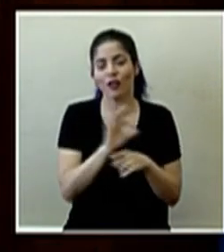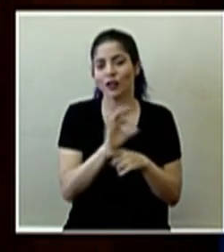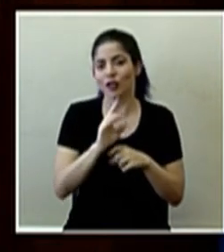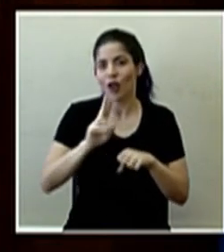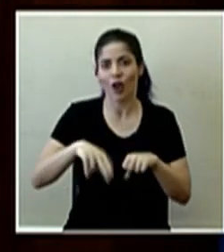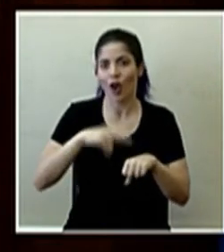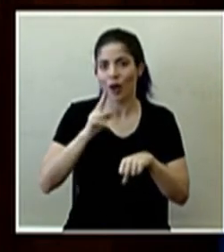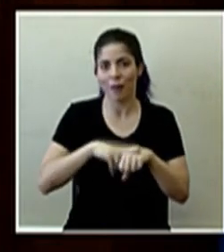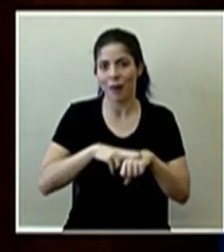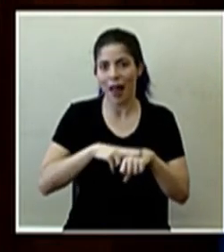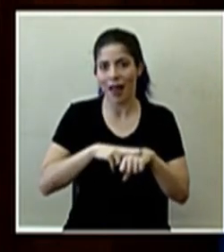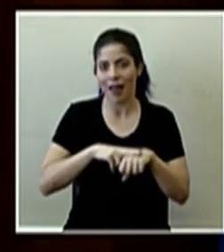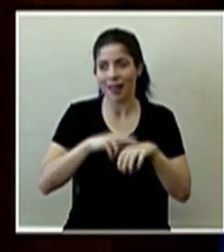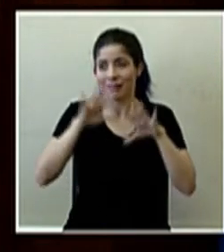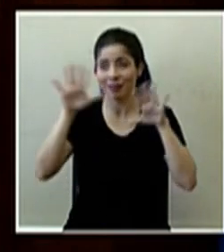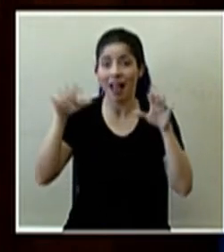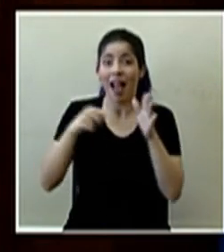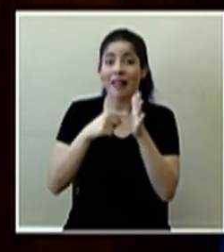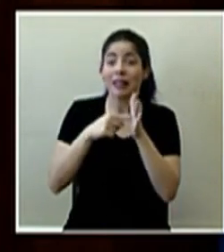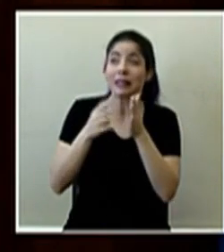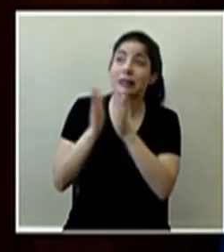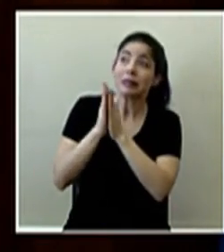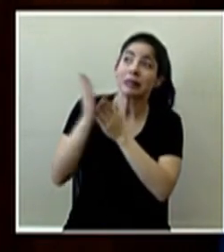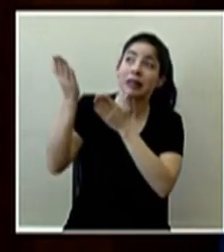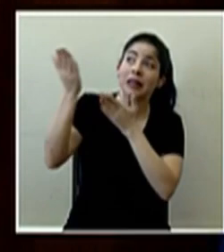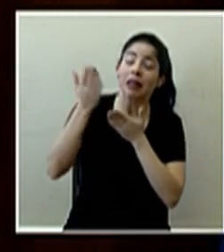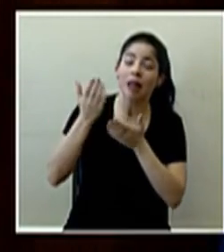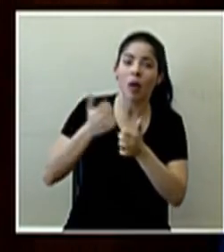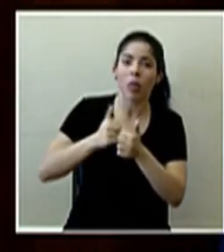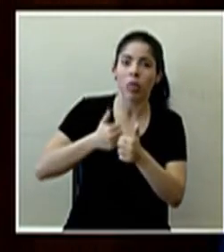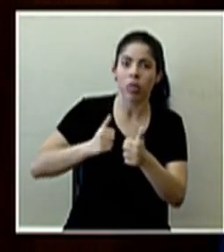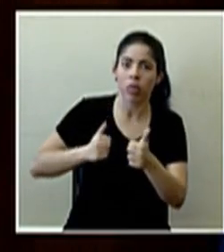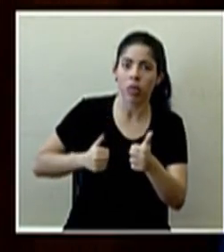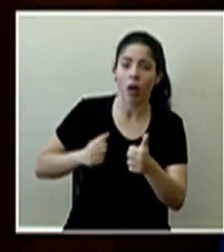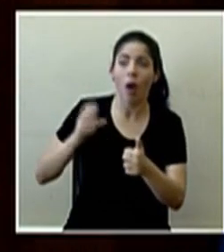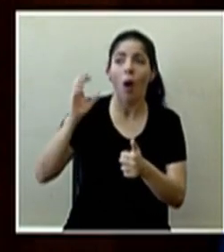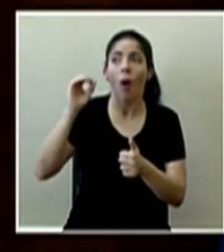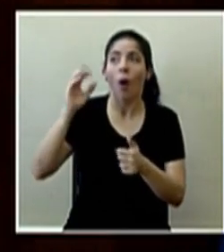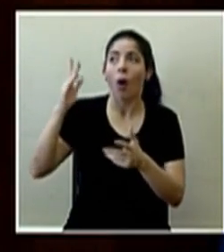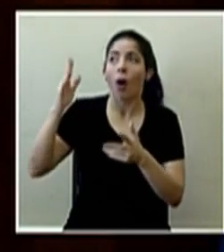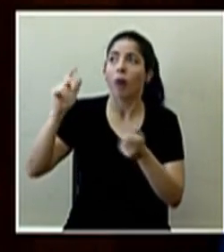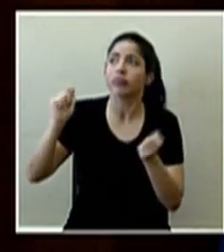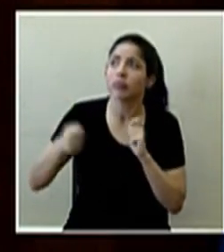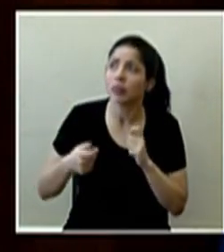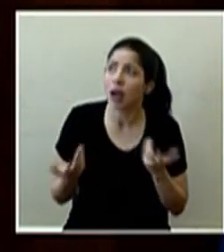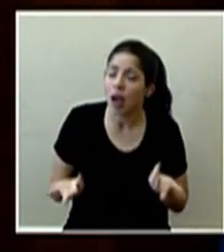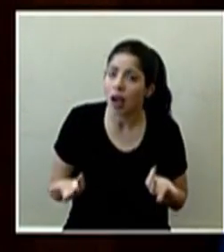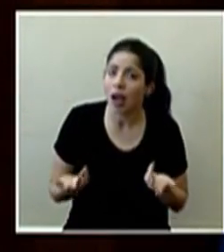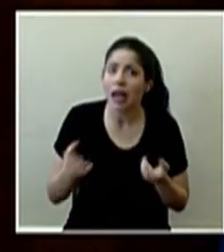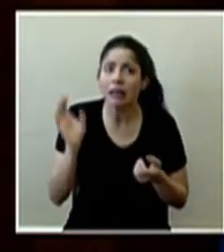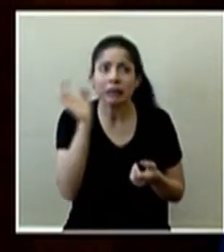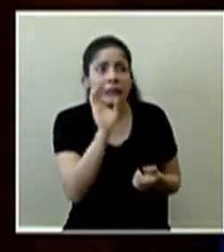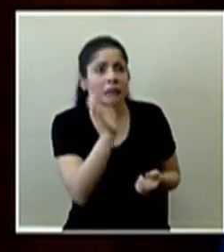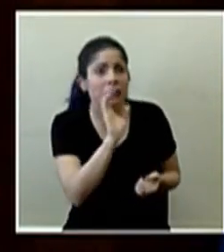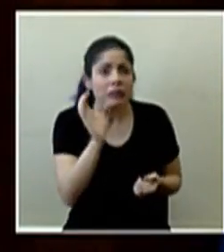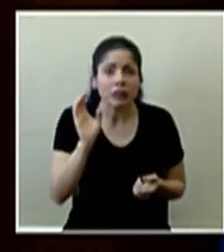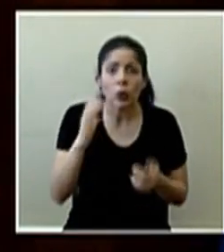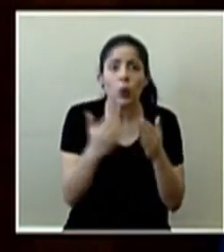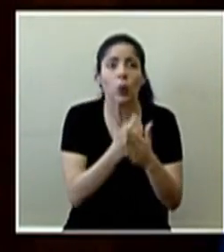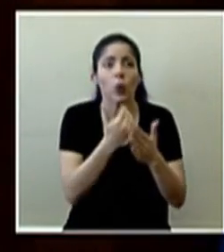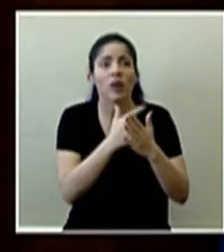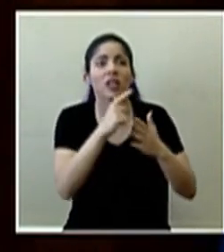normal. A veces los pedidos se atrasan o se cambian y hay que estar buscando siempre